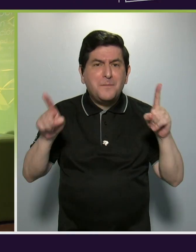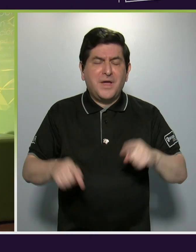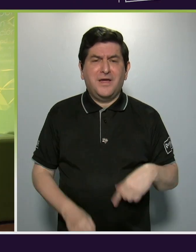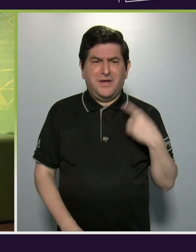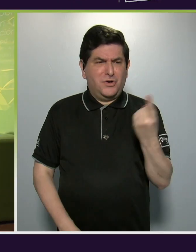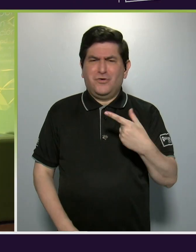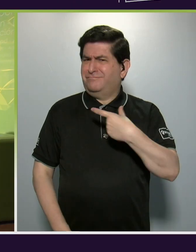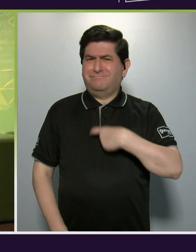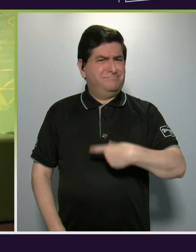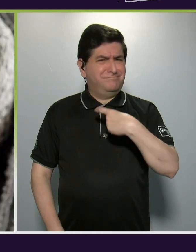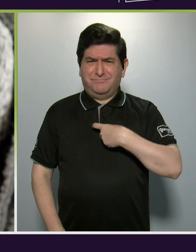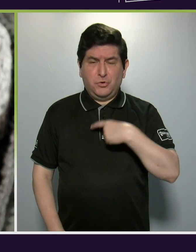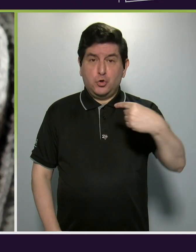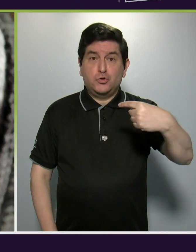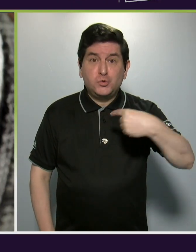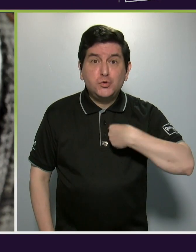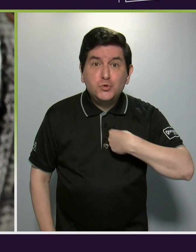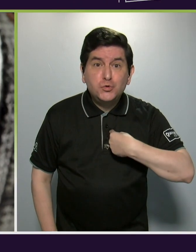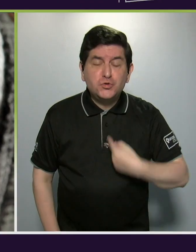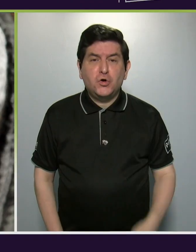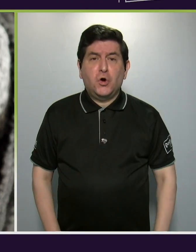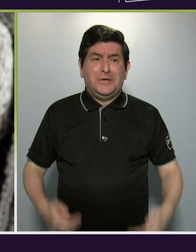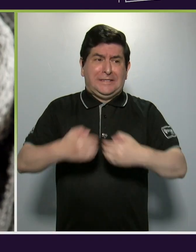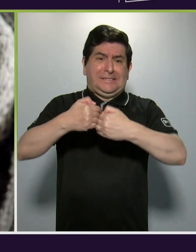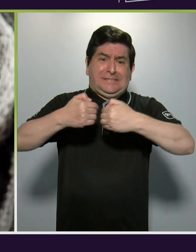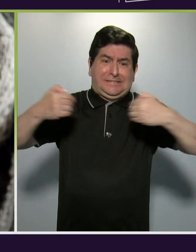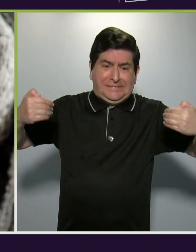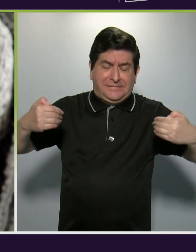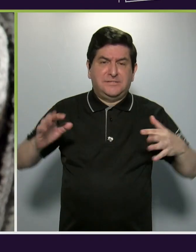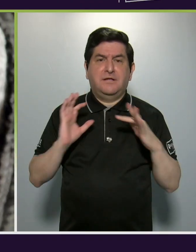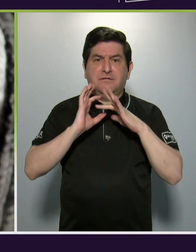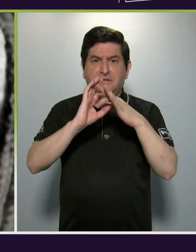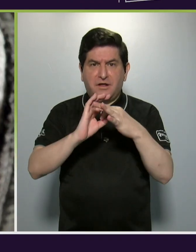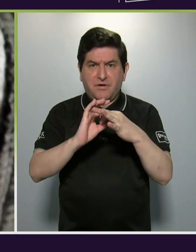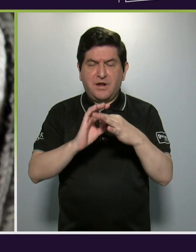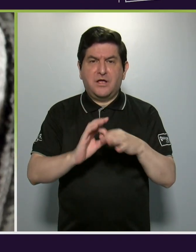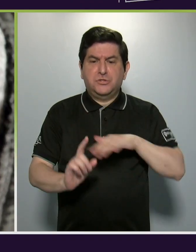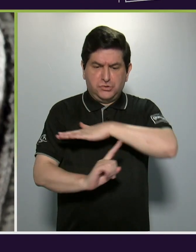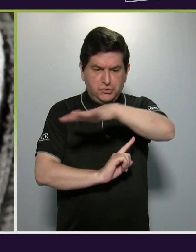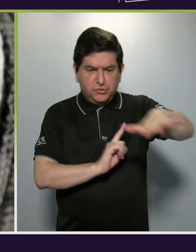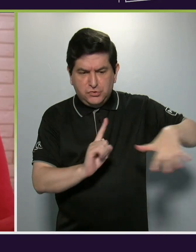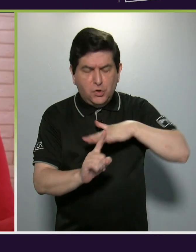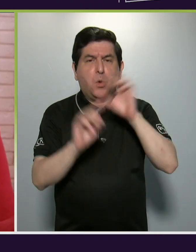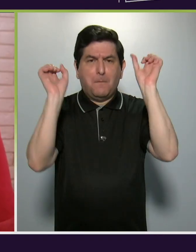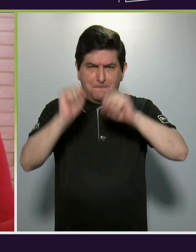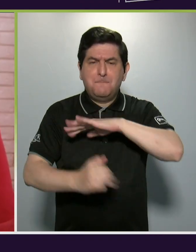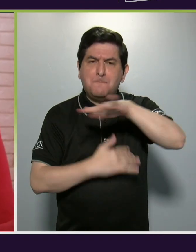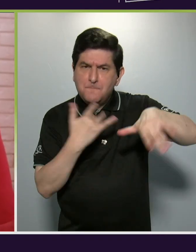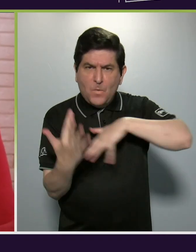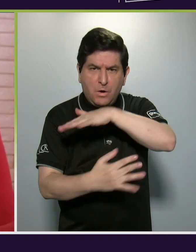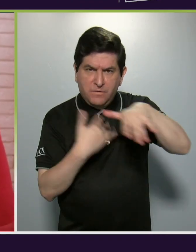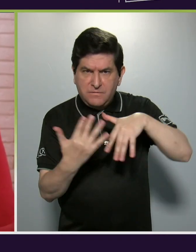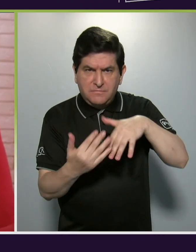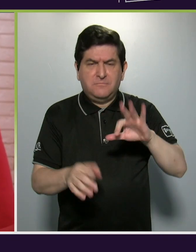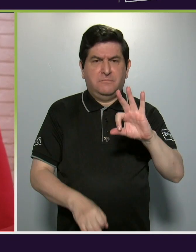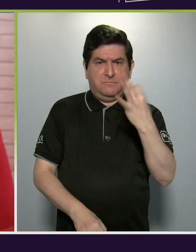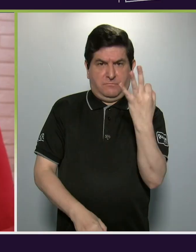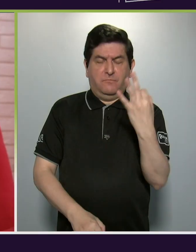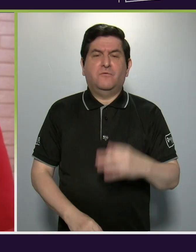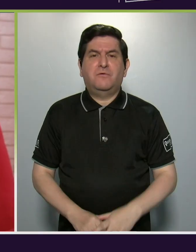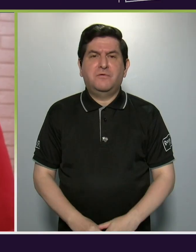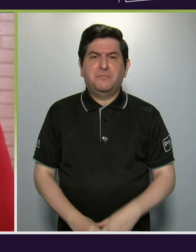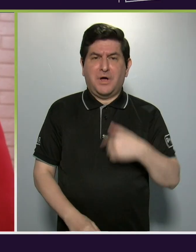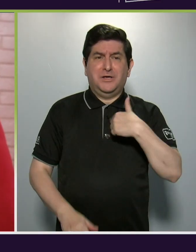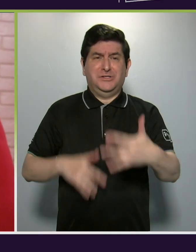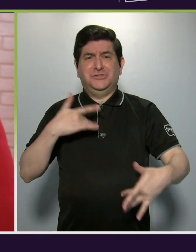deseada es entonces cuando estoy aislada de las relaciones y de los entornos en donde podría interactuar de forma tal que me hace